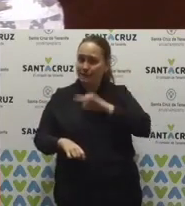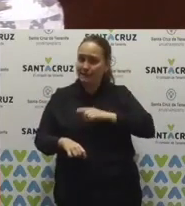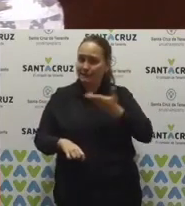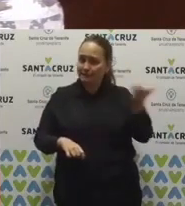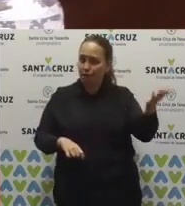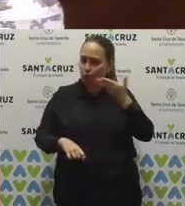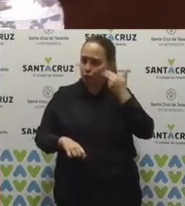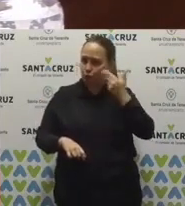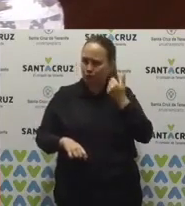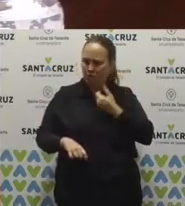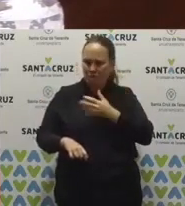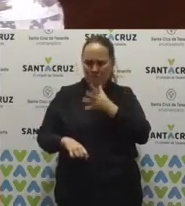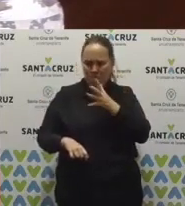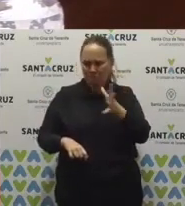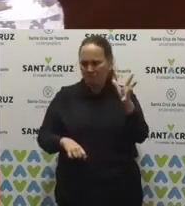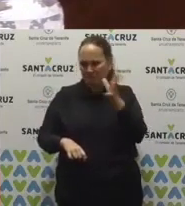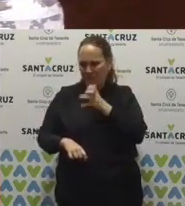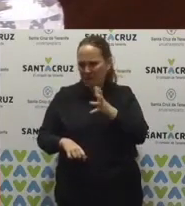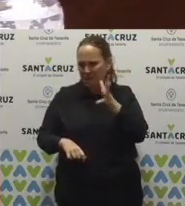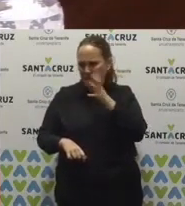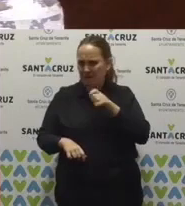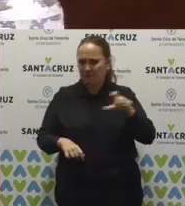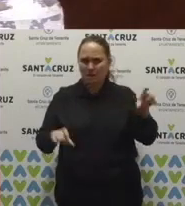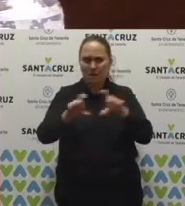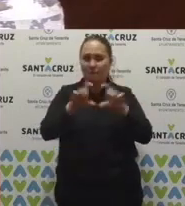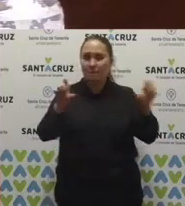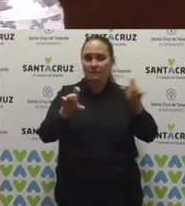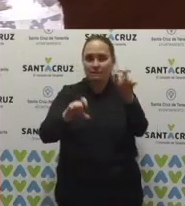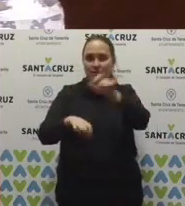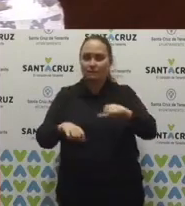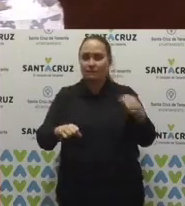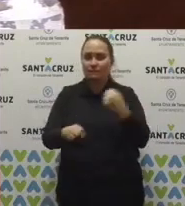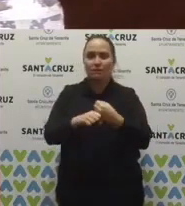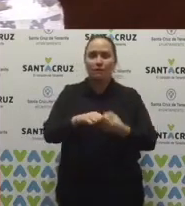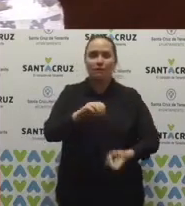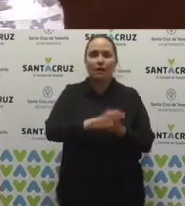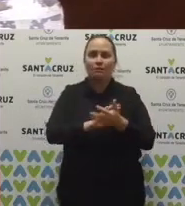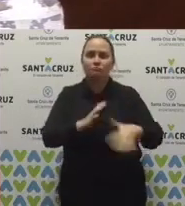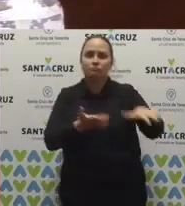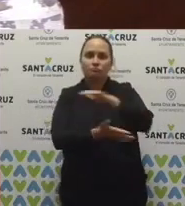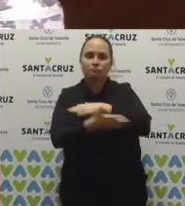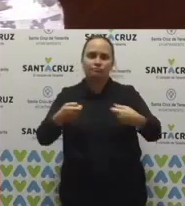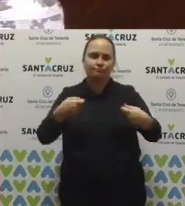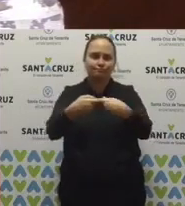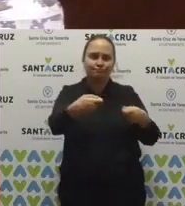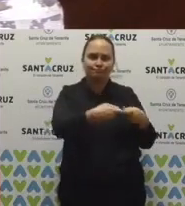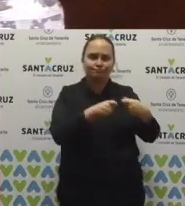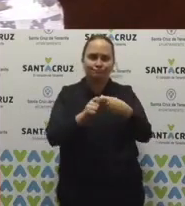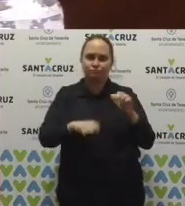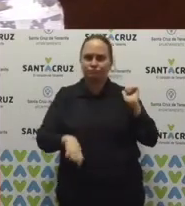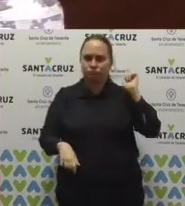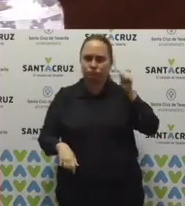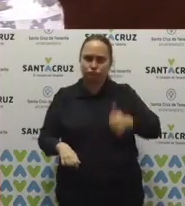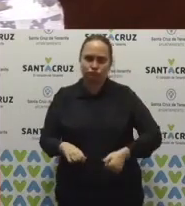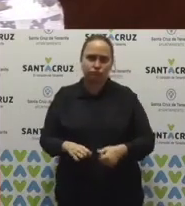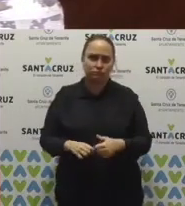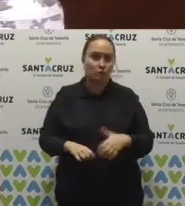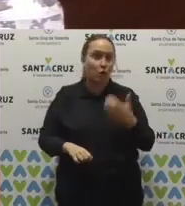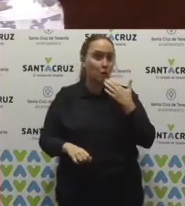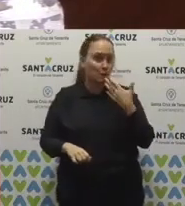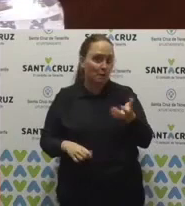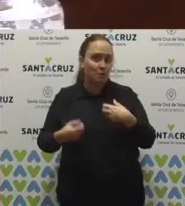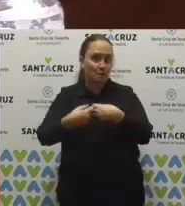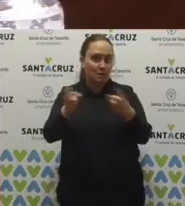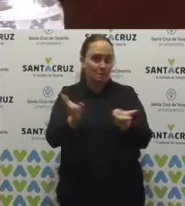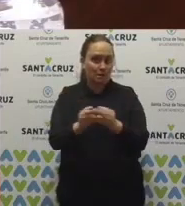realmente que ha estado confrontando a los trabajadores desde hace muchos años por ejemplo la piscina